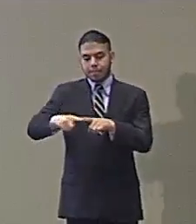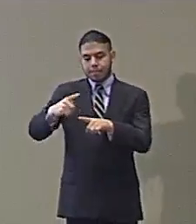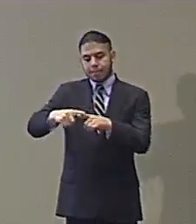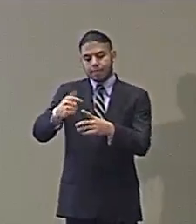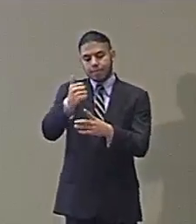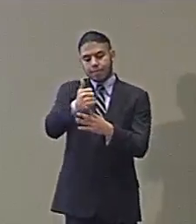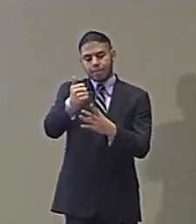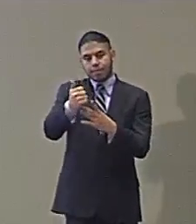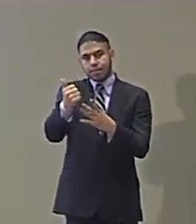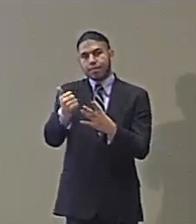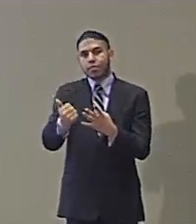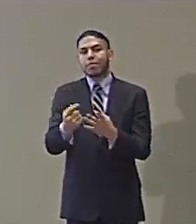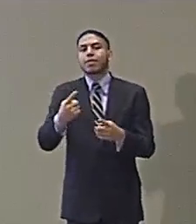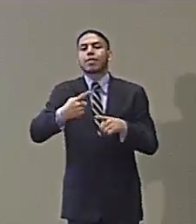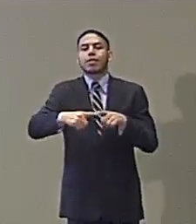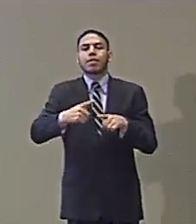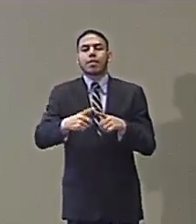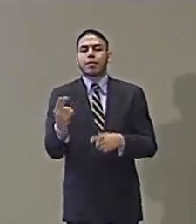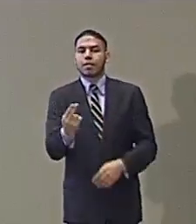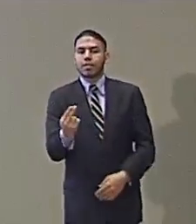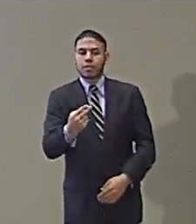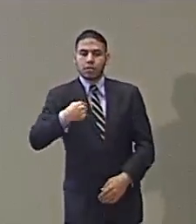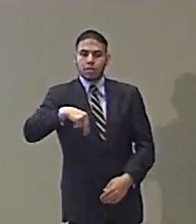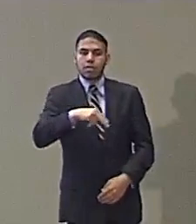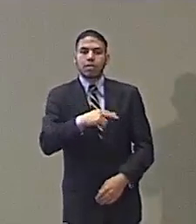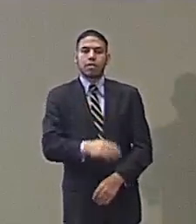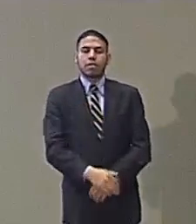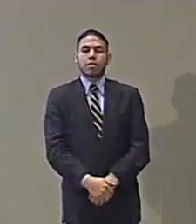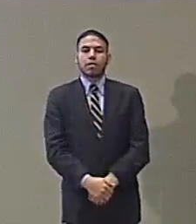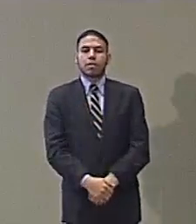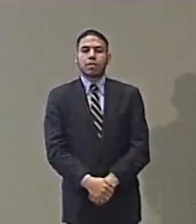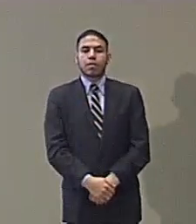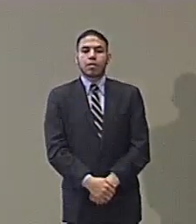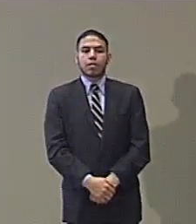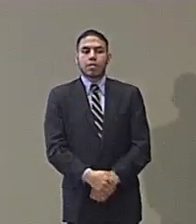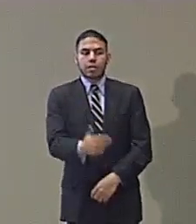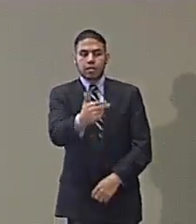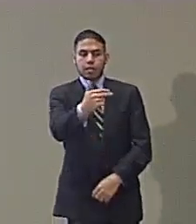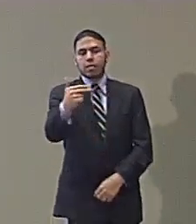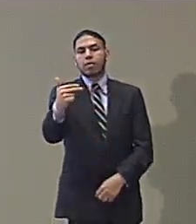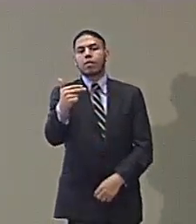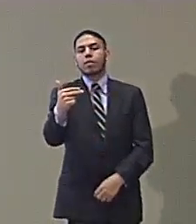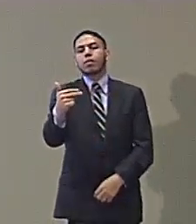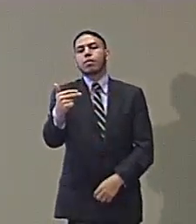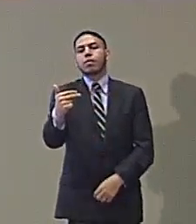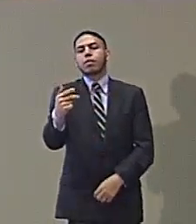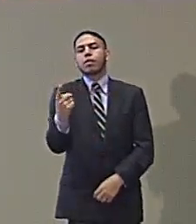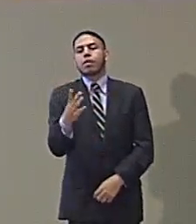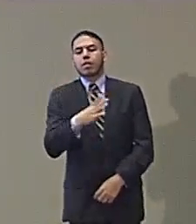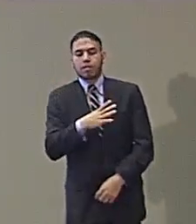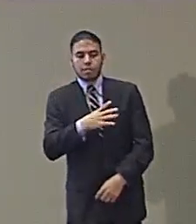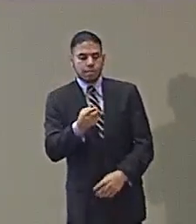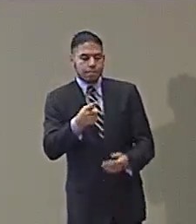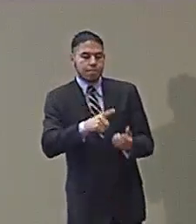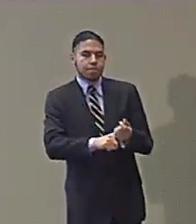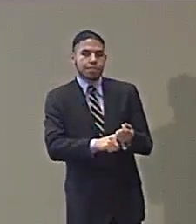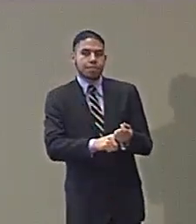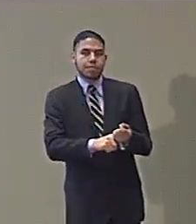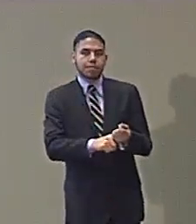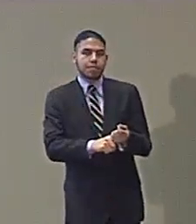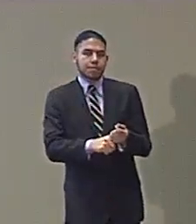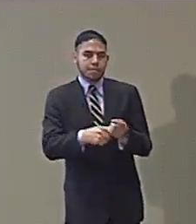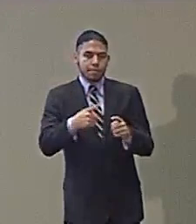de los que de lo que necesitamos el resto en los países de los hoteles estamos en el interior de las diferentes